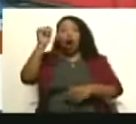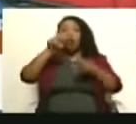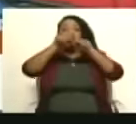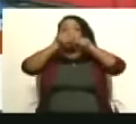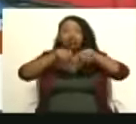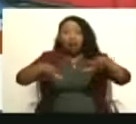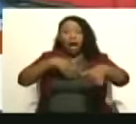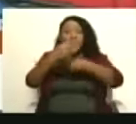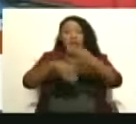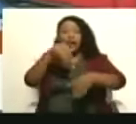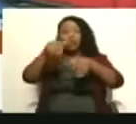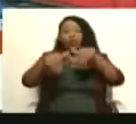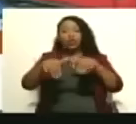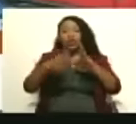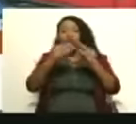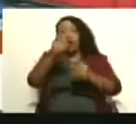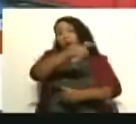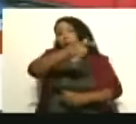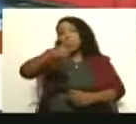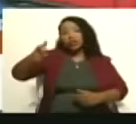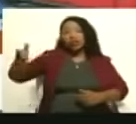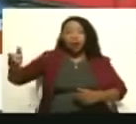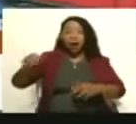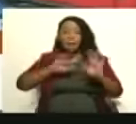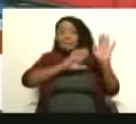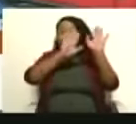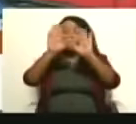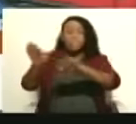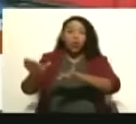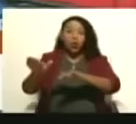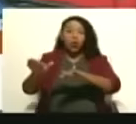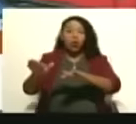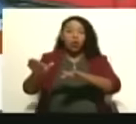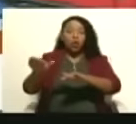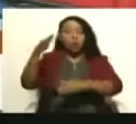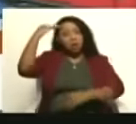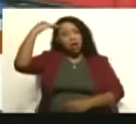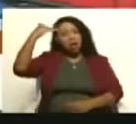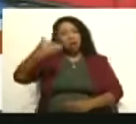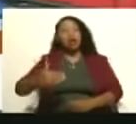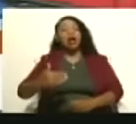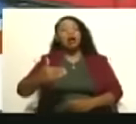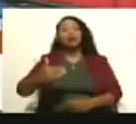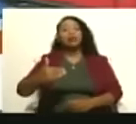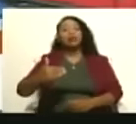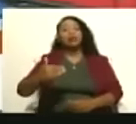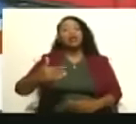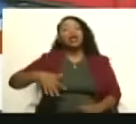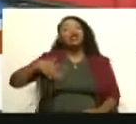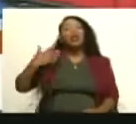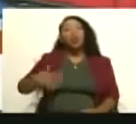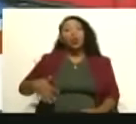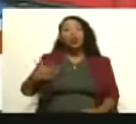garantizar el voto de todos los ciudadanos en apoyo al Plan República, para la garantía de los derechos